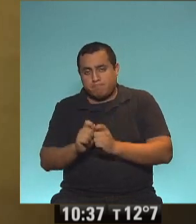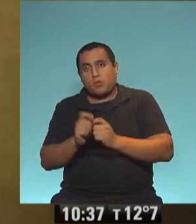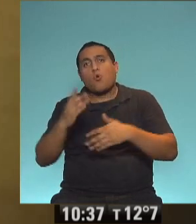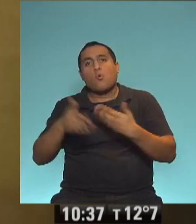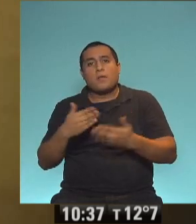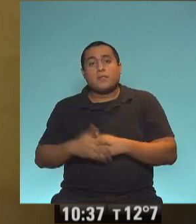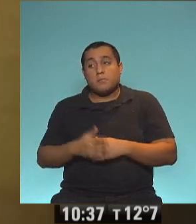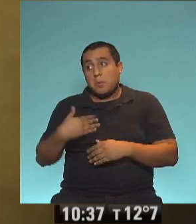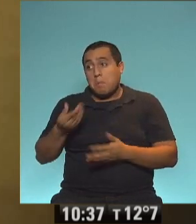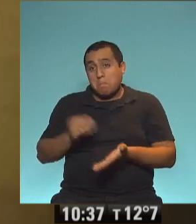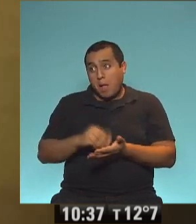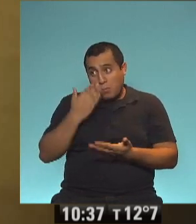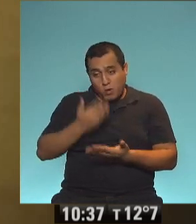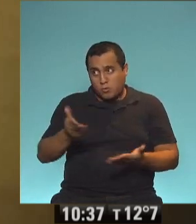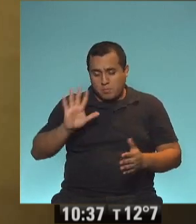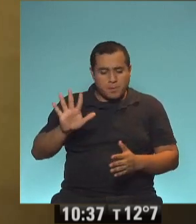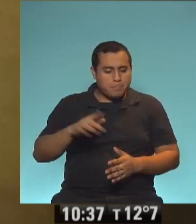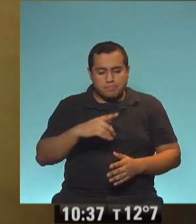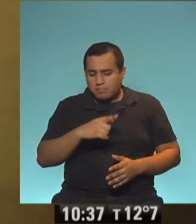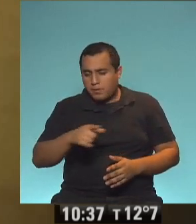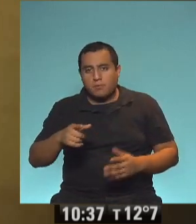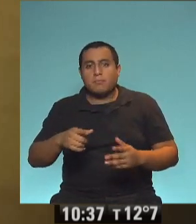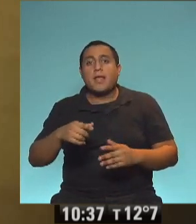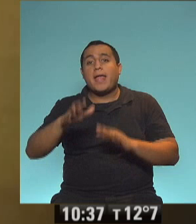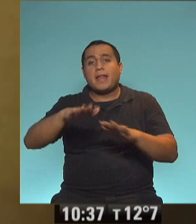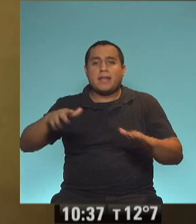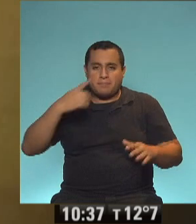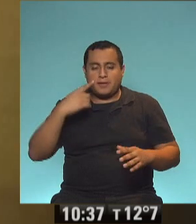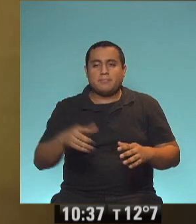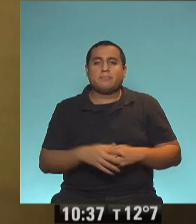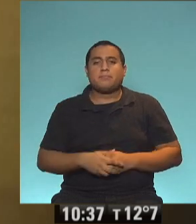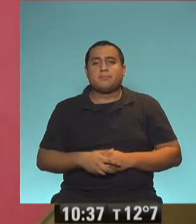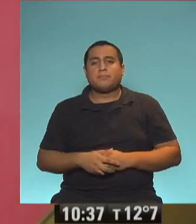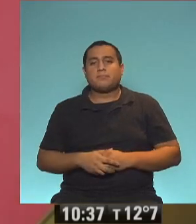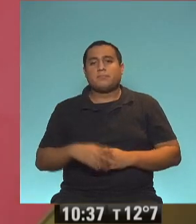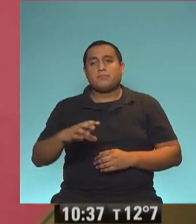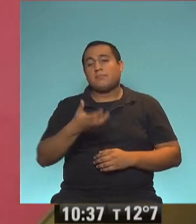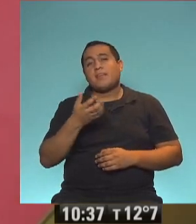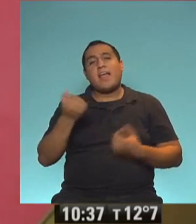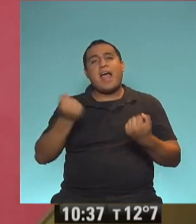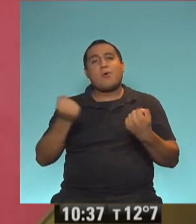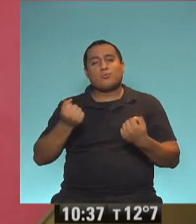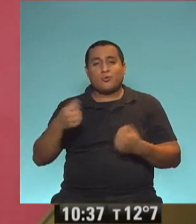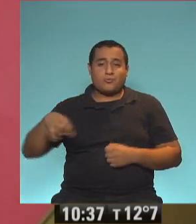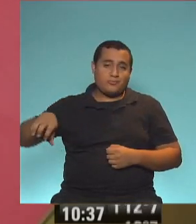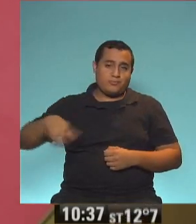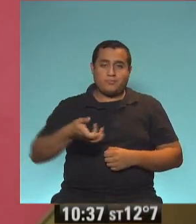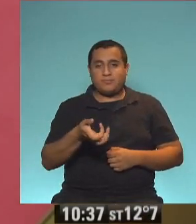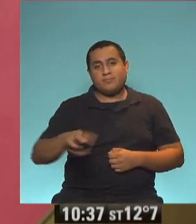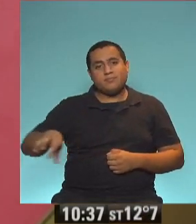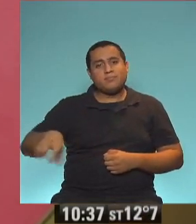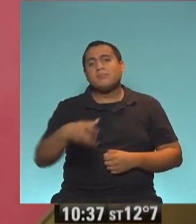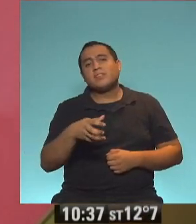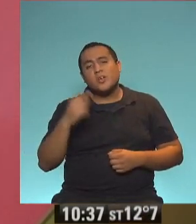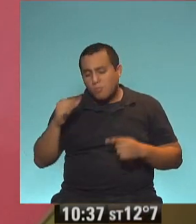para mostrarte. A ver. Por ejemplo, para los chicos. Un autito. Está hecho